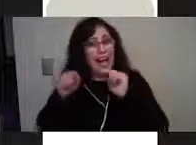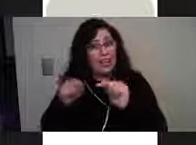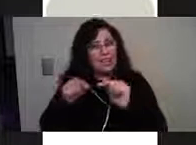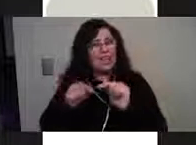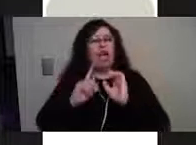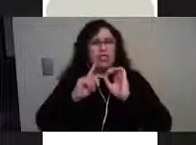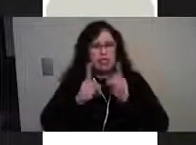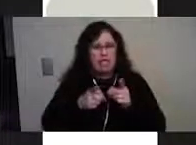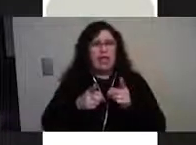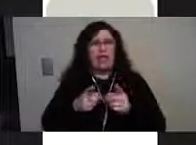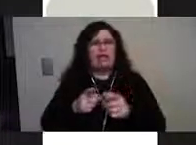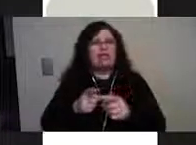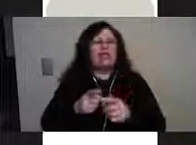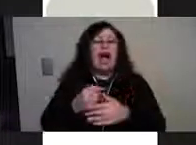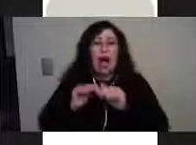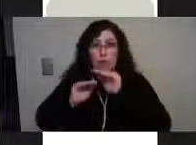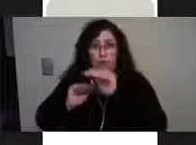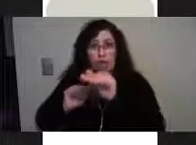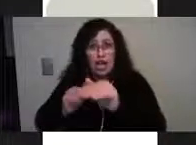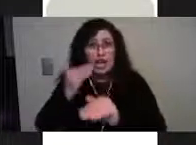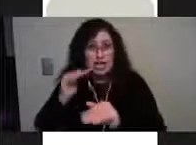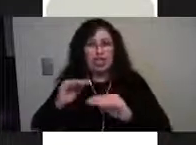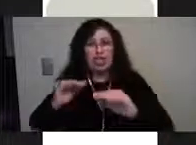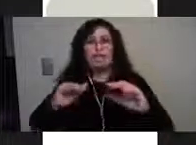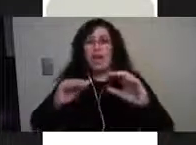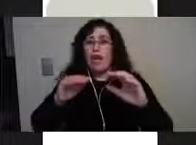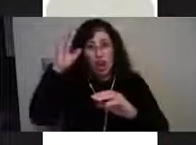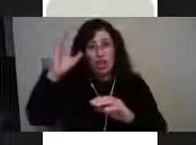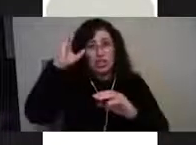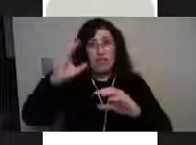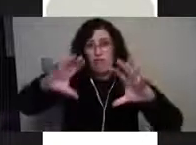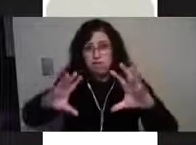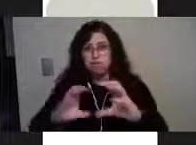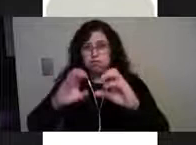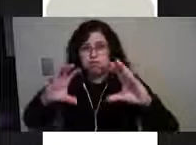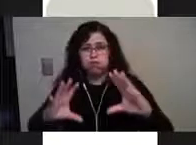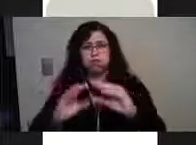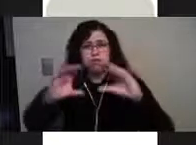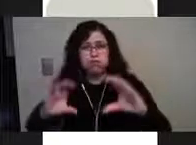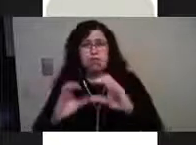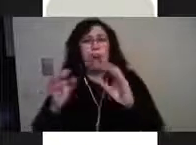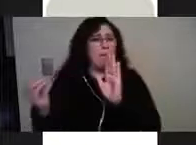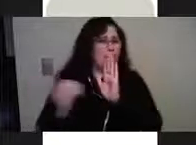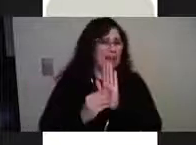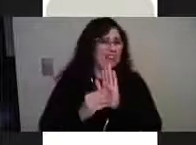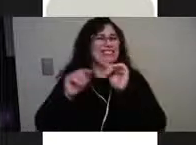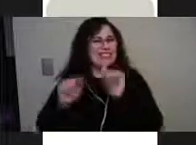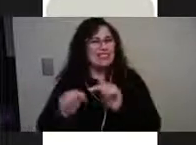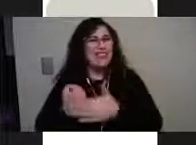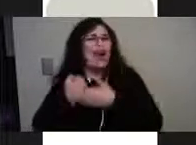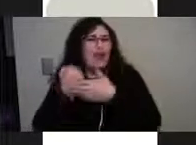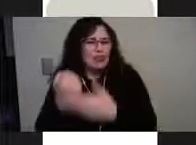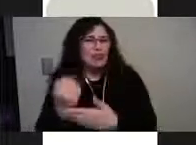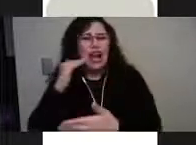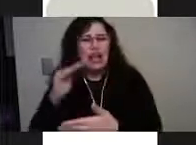metódico, insistente en la estimulación de las funciones cognitivas, porque en definitiva ese va a ser el mejor recurso que